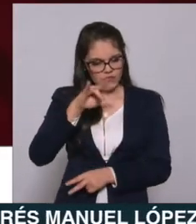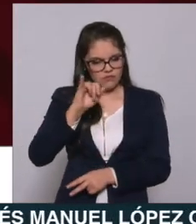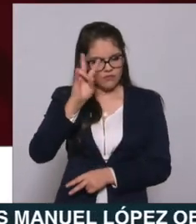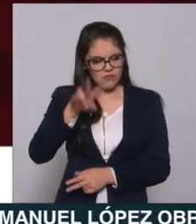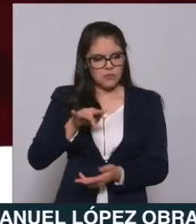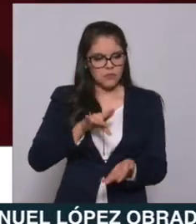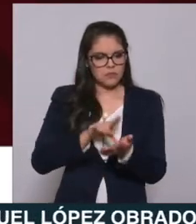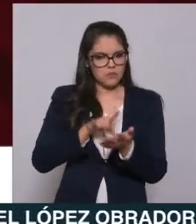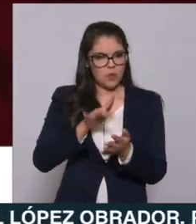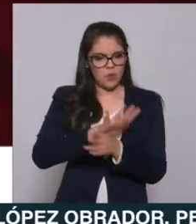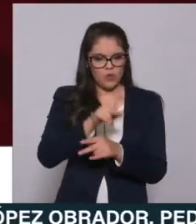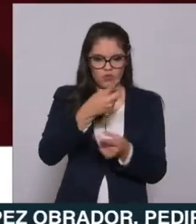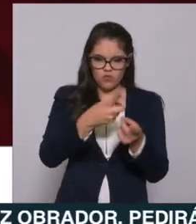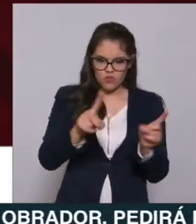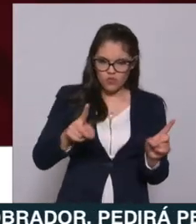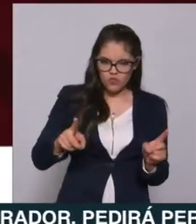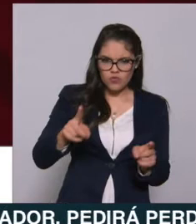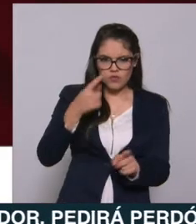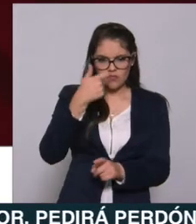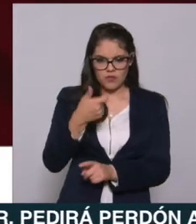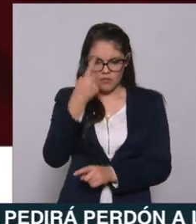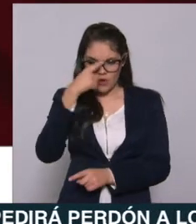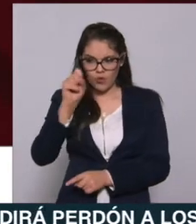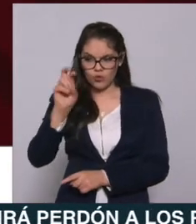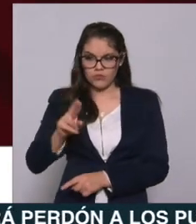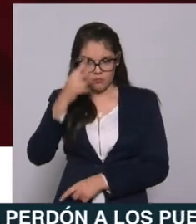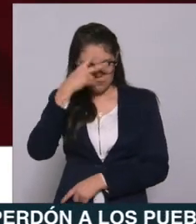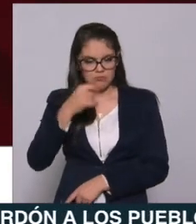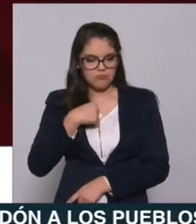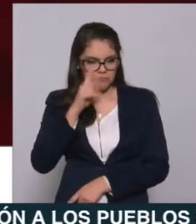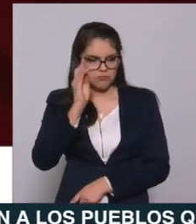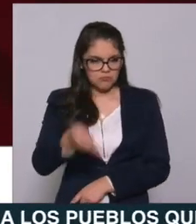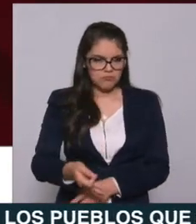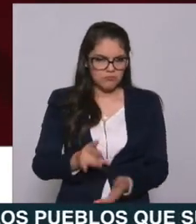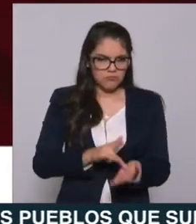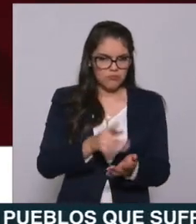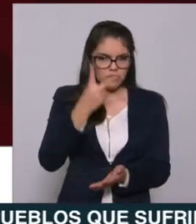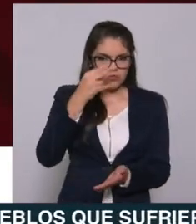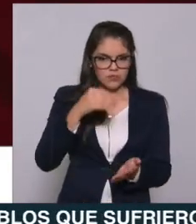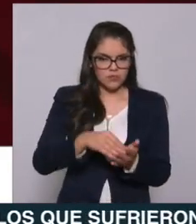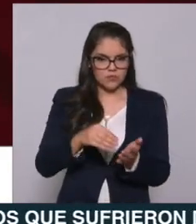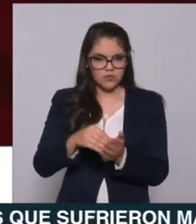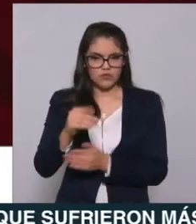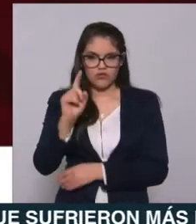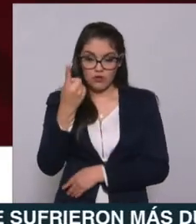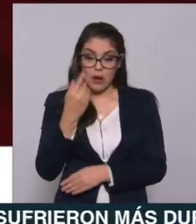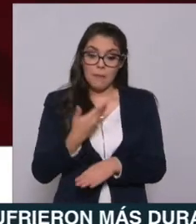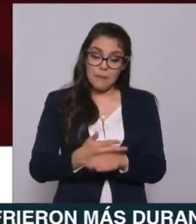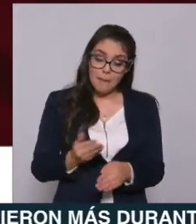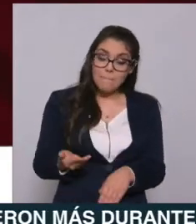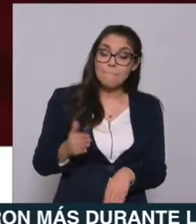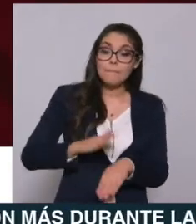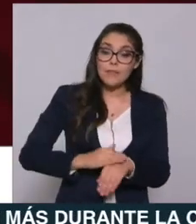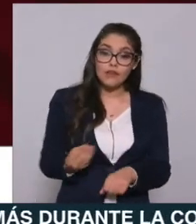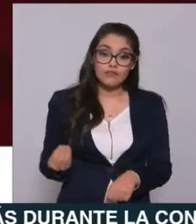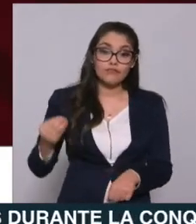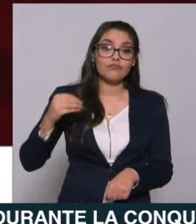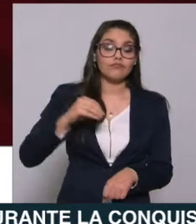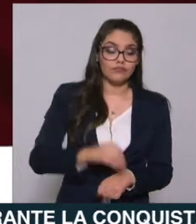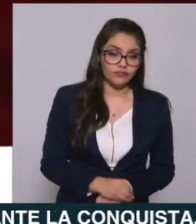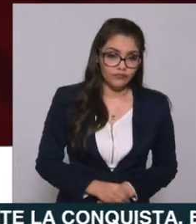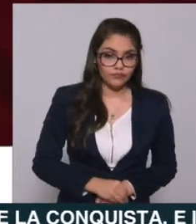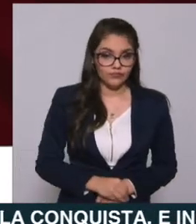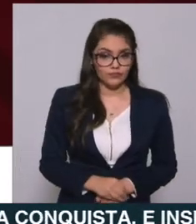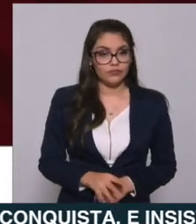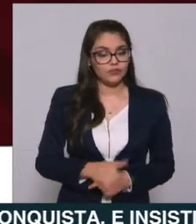desarrollo económico del sur de México con $2.000 millones adicionales, porque el sur de México es una prioridad para